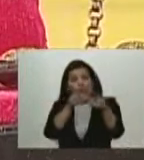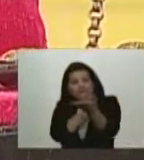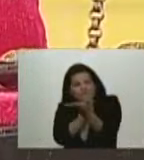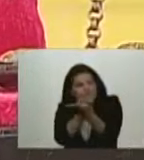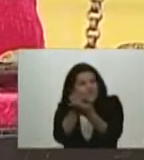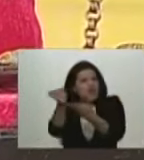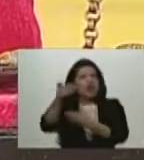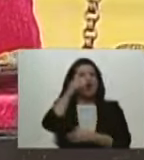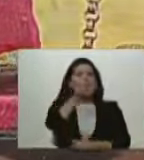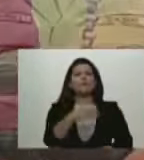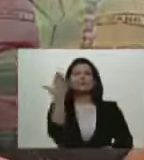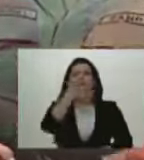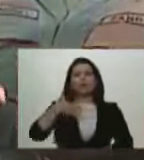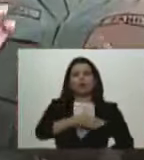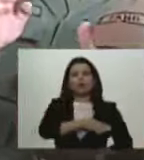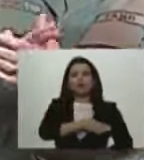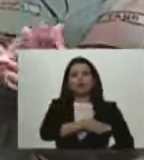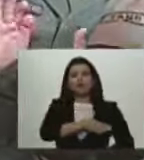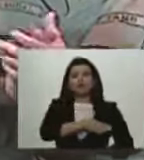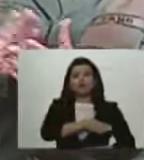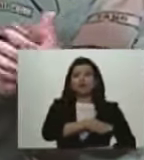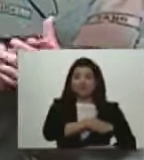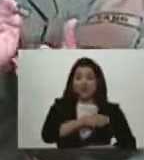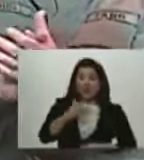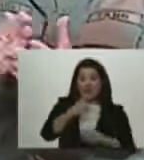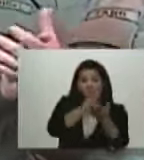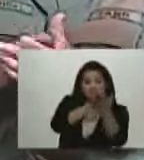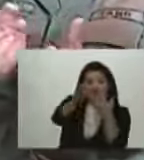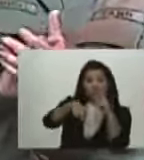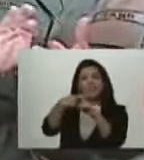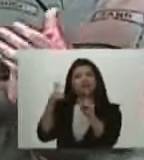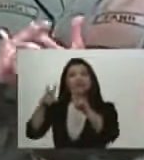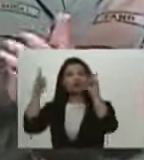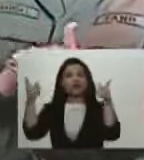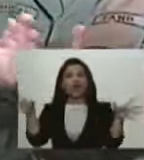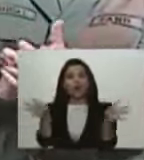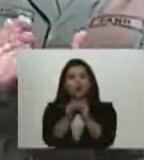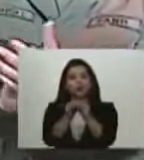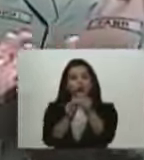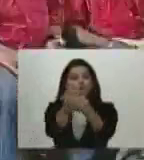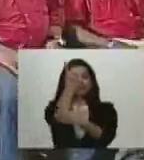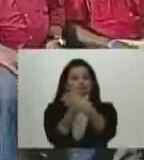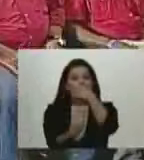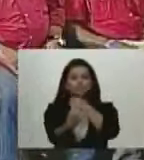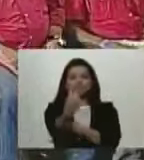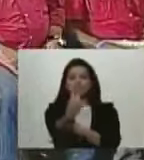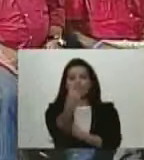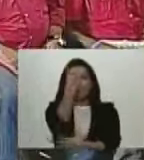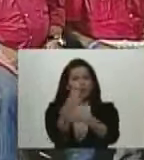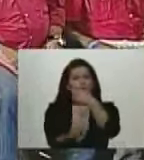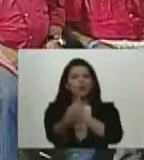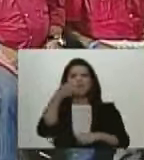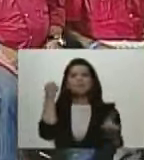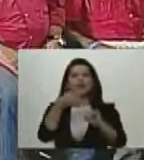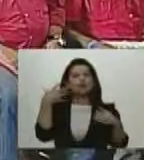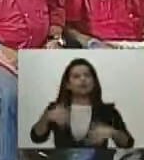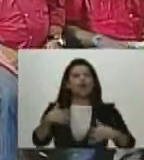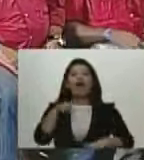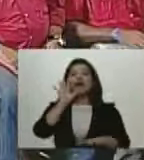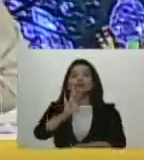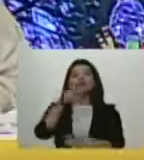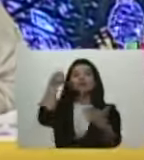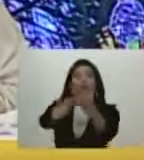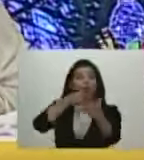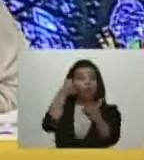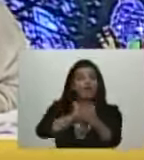Urdaneta. Victoria y lealtad, dos categorías inseparables de la lucha histórica que ahora nos